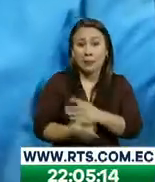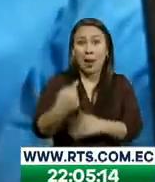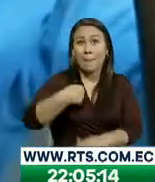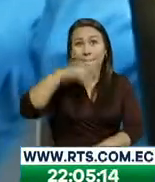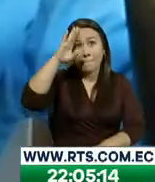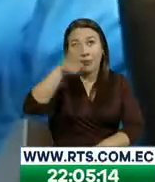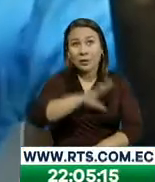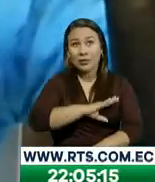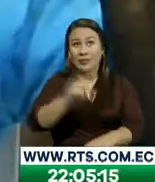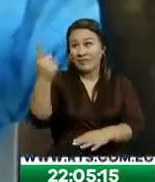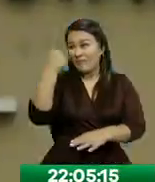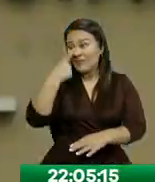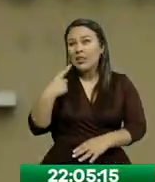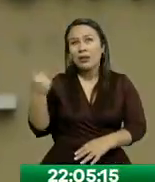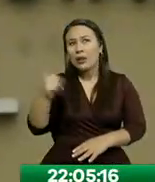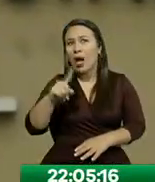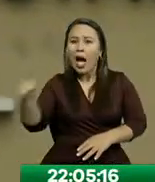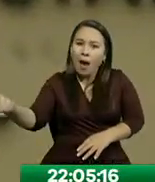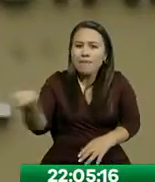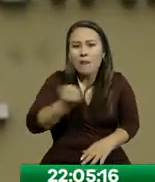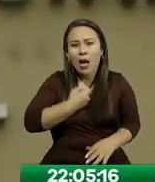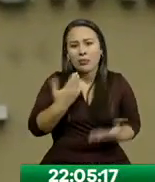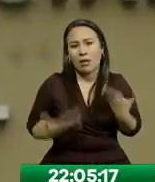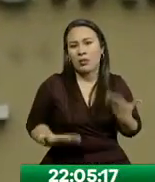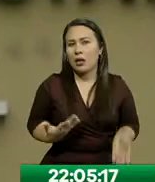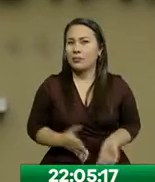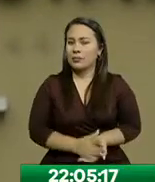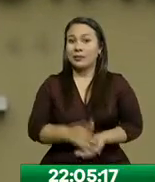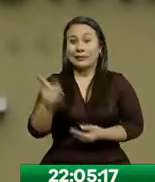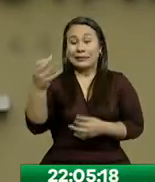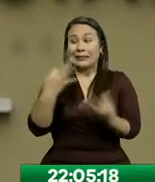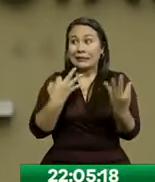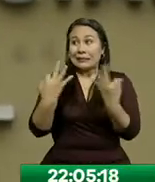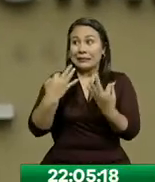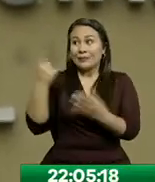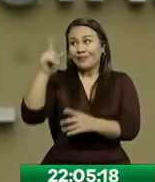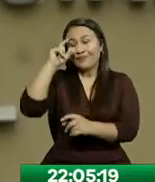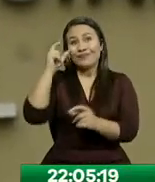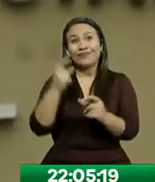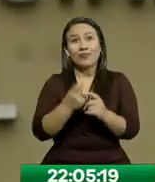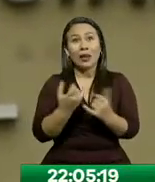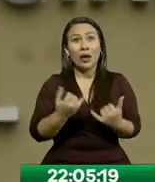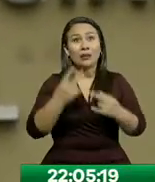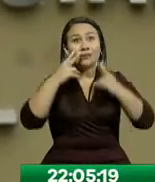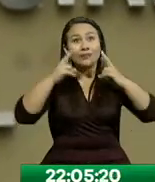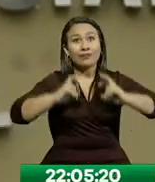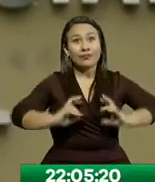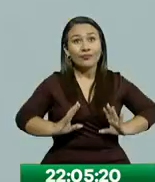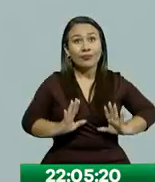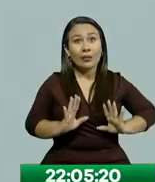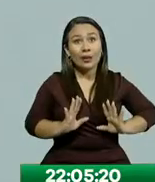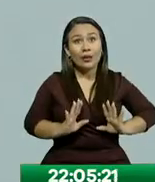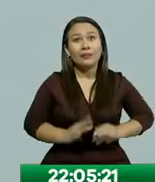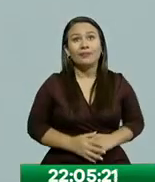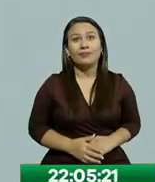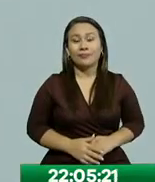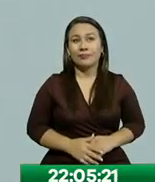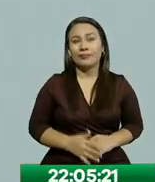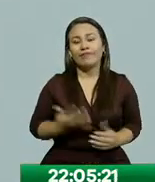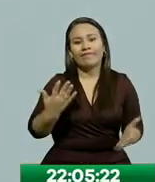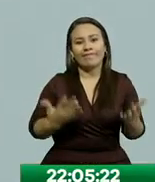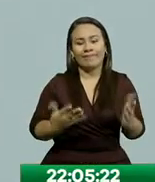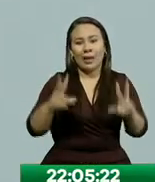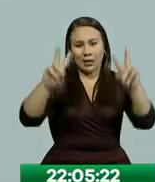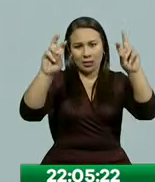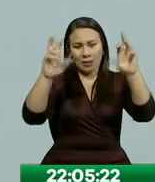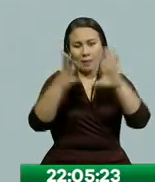habido solamente una nariz rota ahorita? Desde la fiscalía se nos expresó que debido a las circunstancias presentadas, era muy probable que el